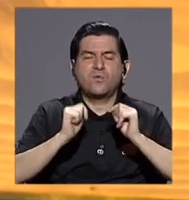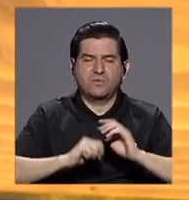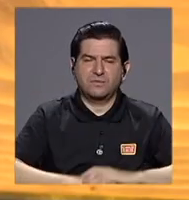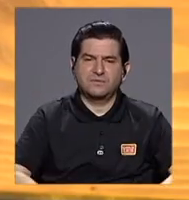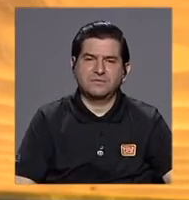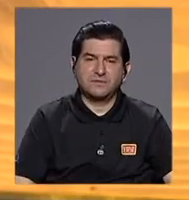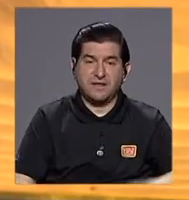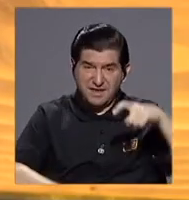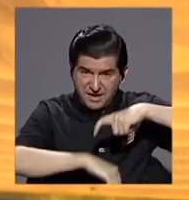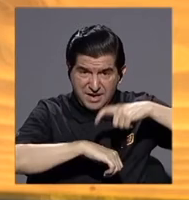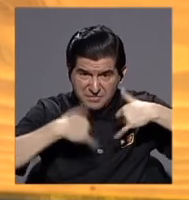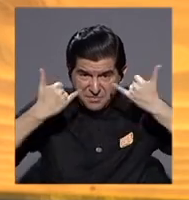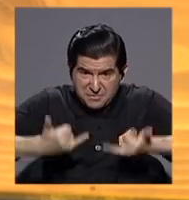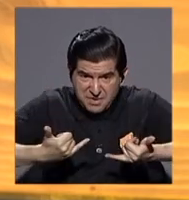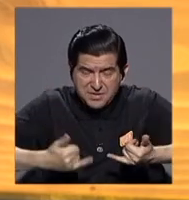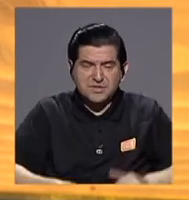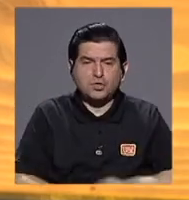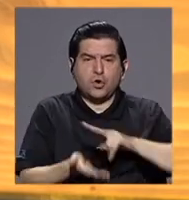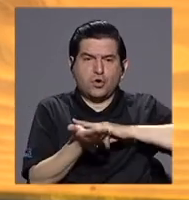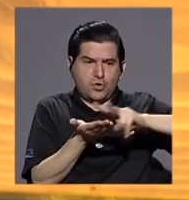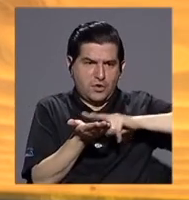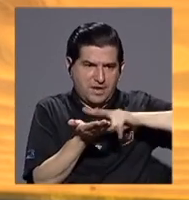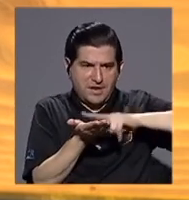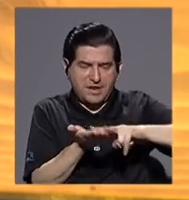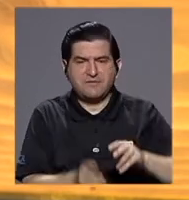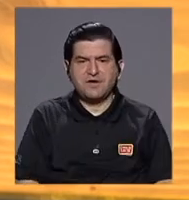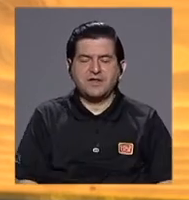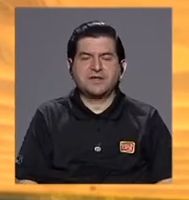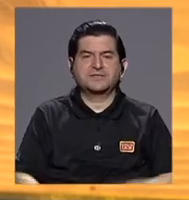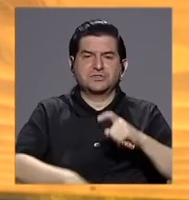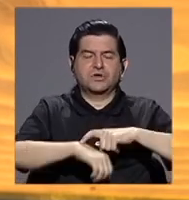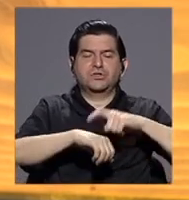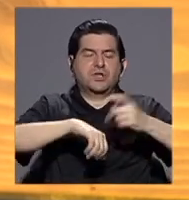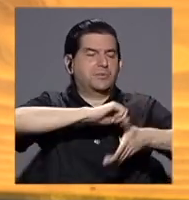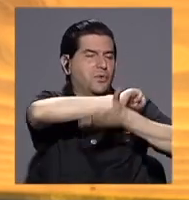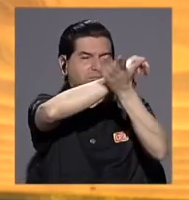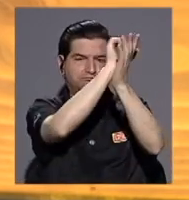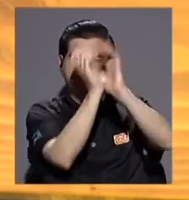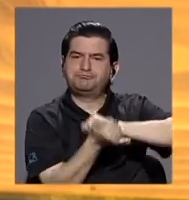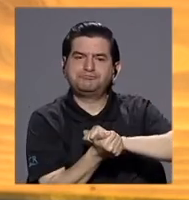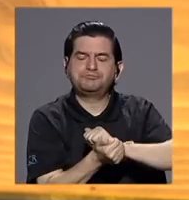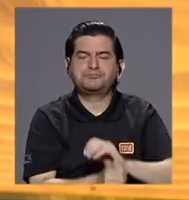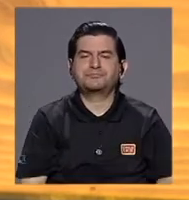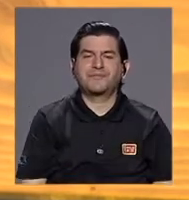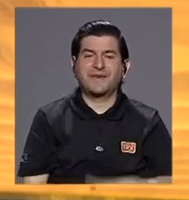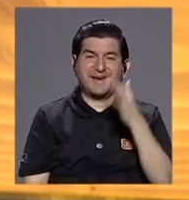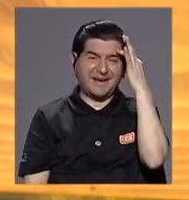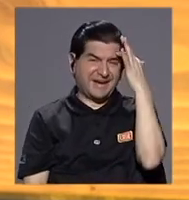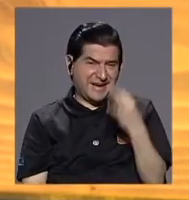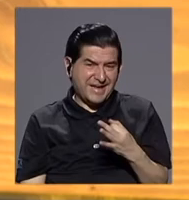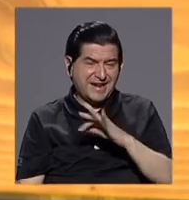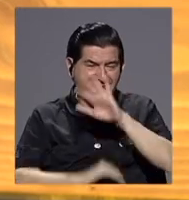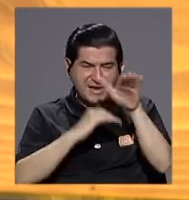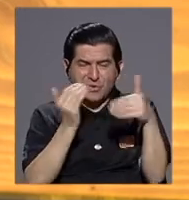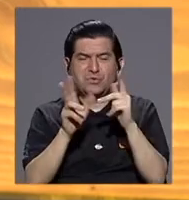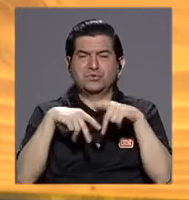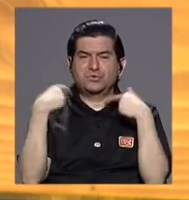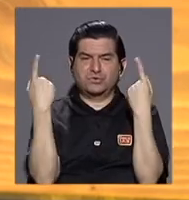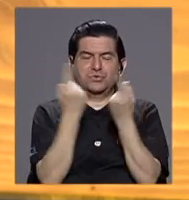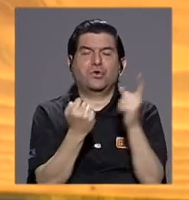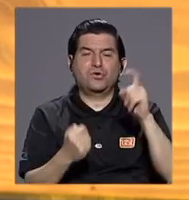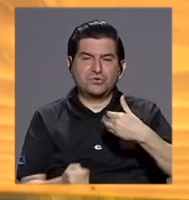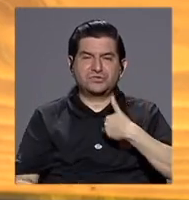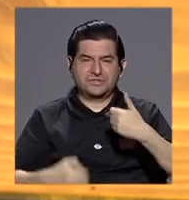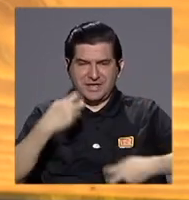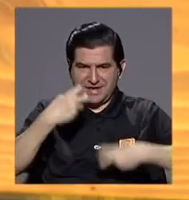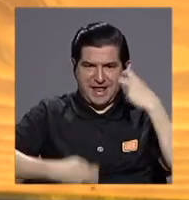Bueno, en este momento el Partido de Liberación Nacional está en un periodo de transición y creo que todos los partidos tienen